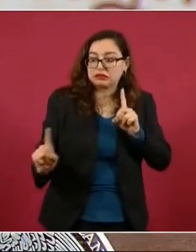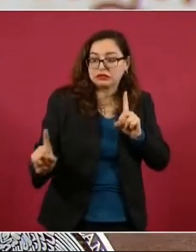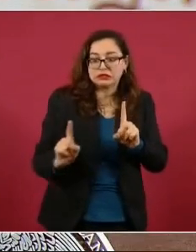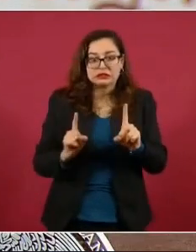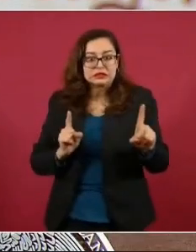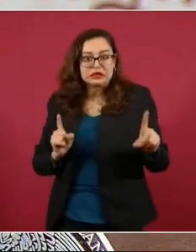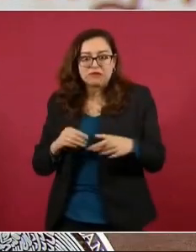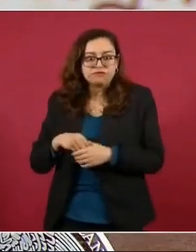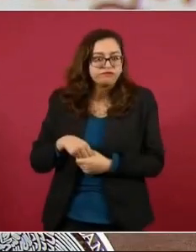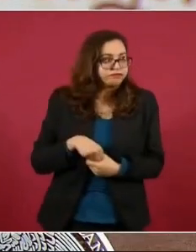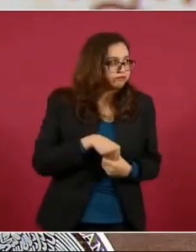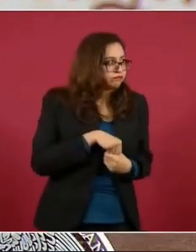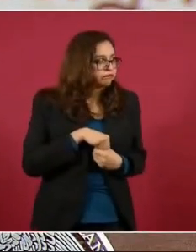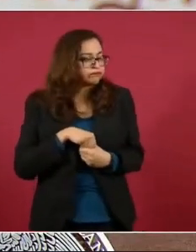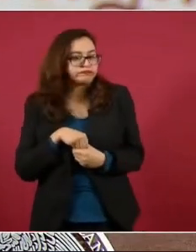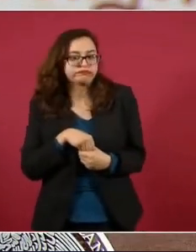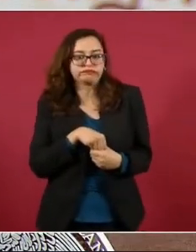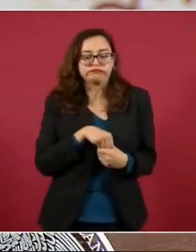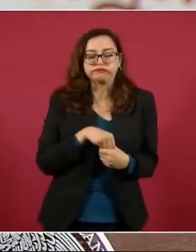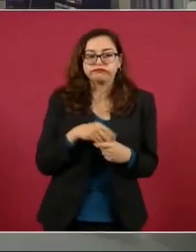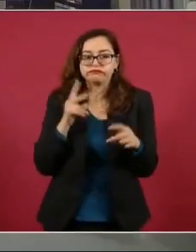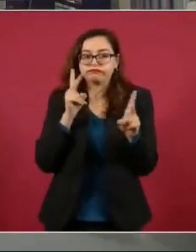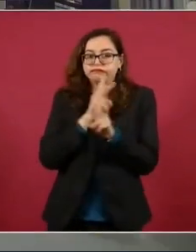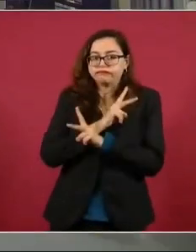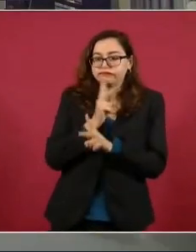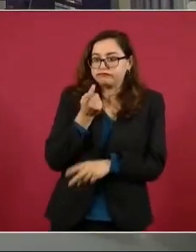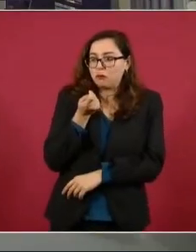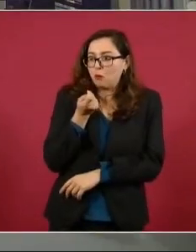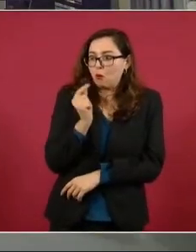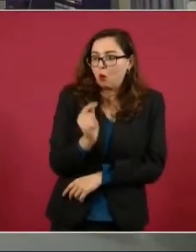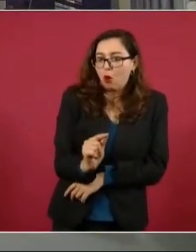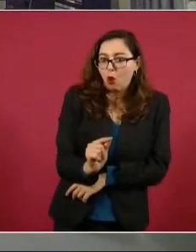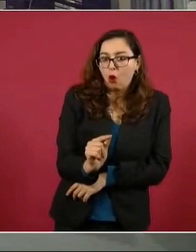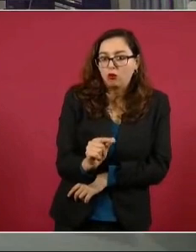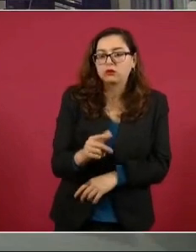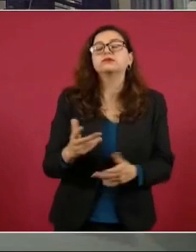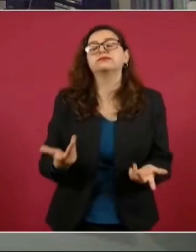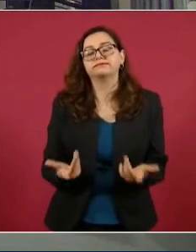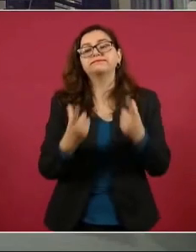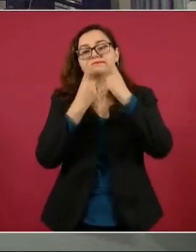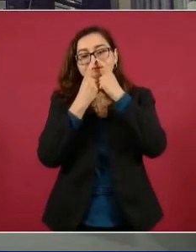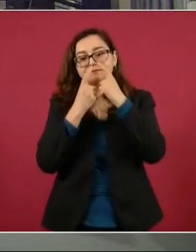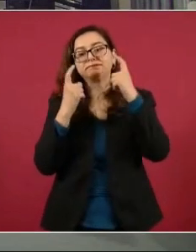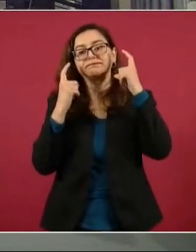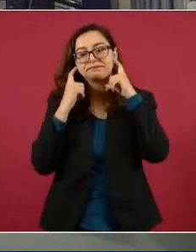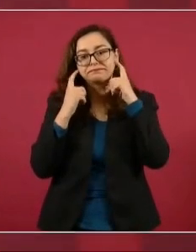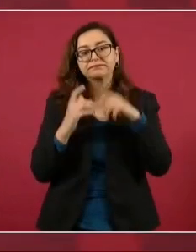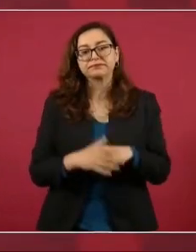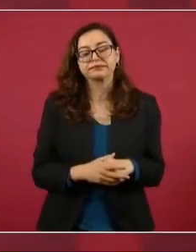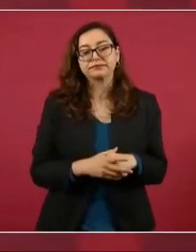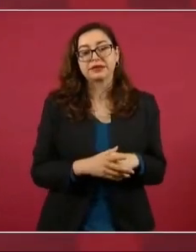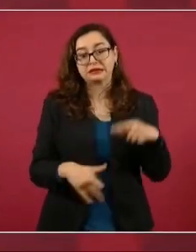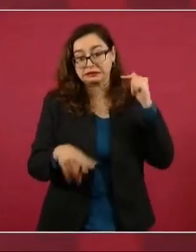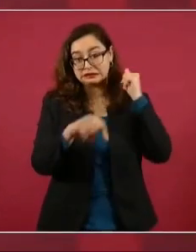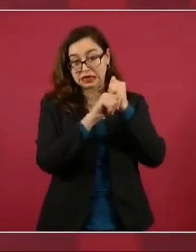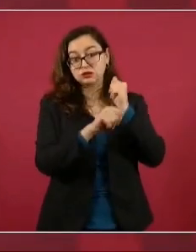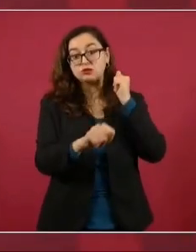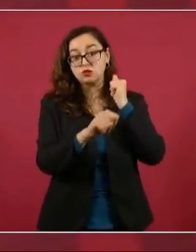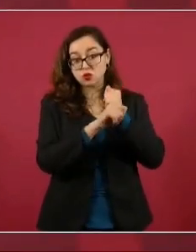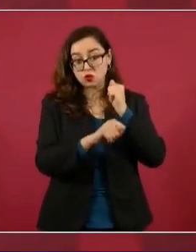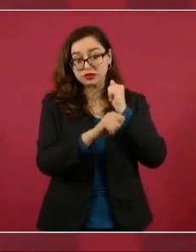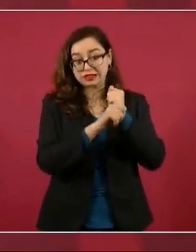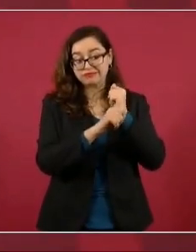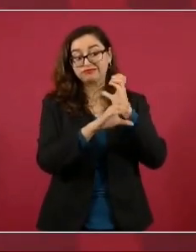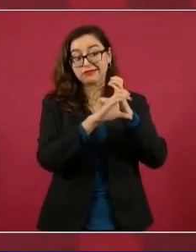distancia, una distancia adecuada entre personas. En el transporte público, sobre todo el terrestre, puede